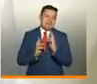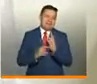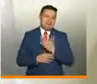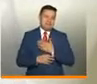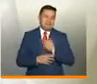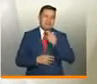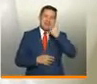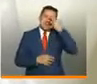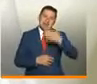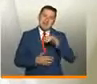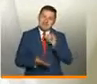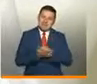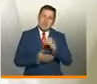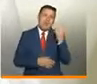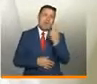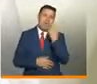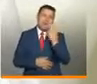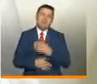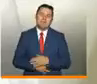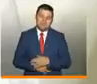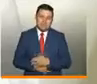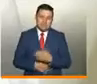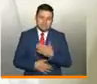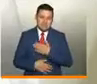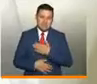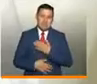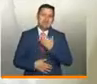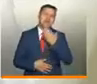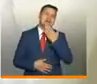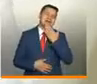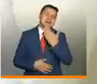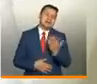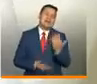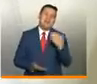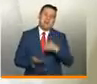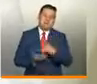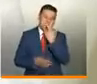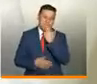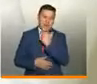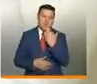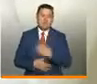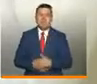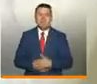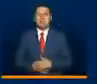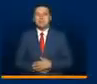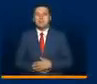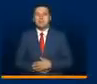nuestra historia, presidente, le reiteramos nuestra gratitud y nuestro compromiso.